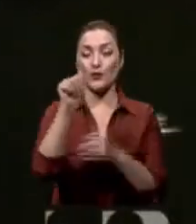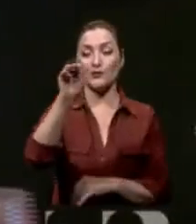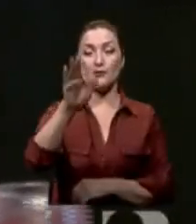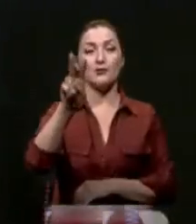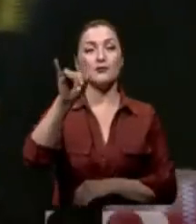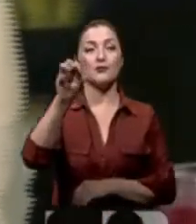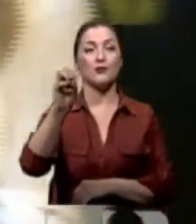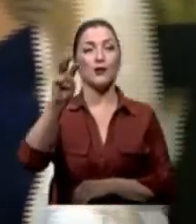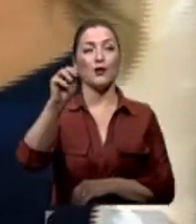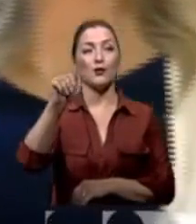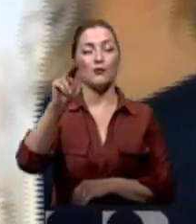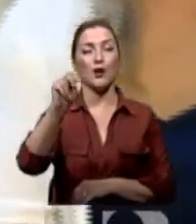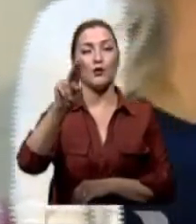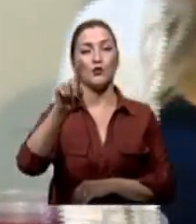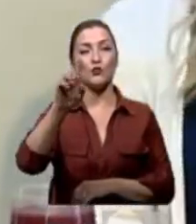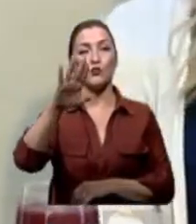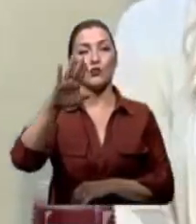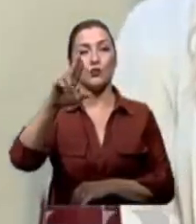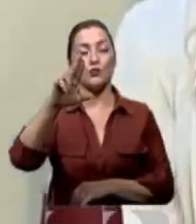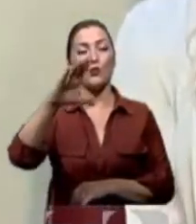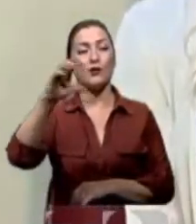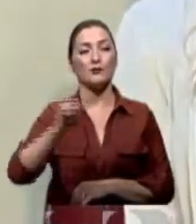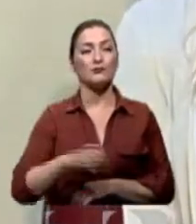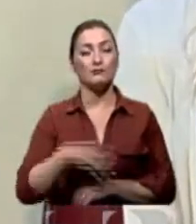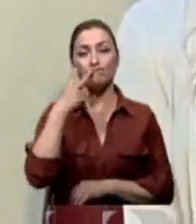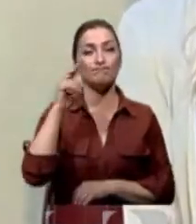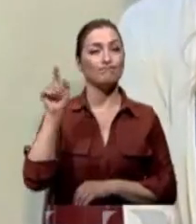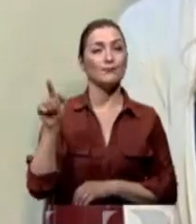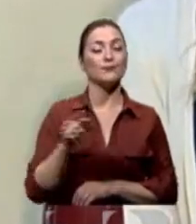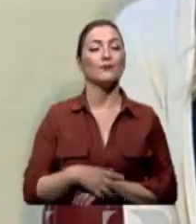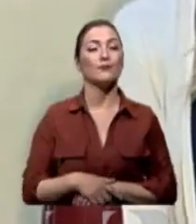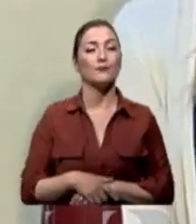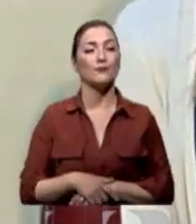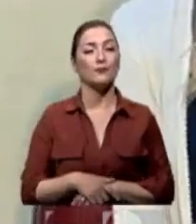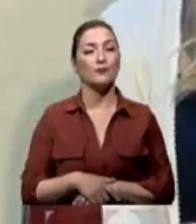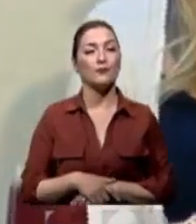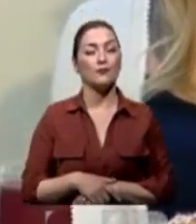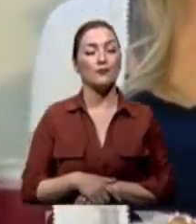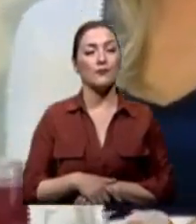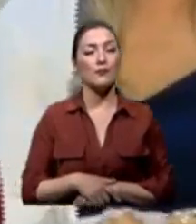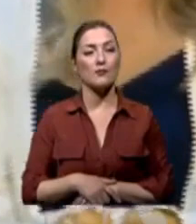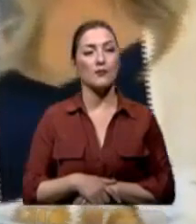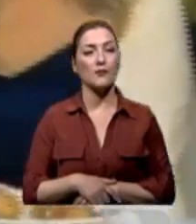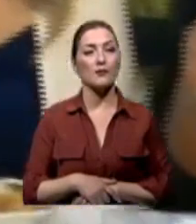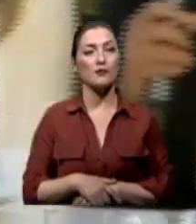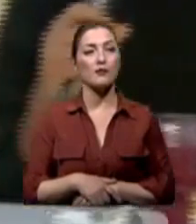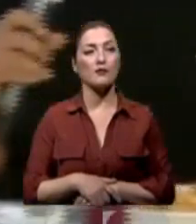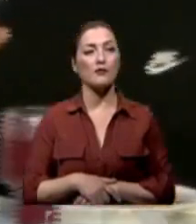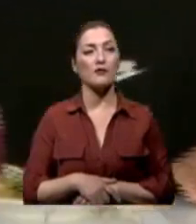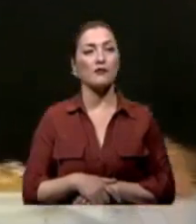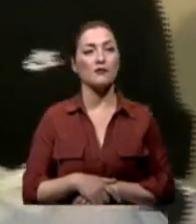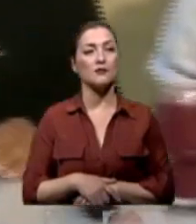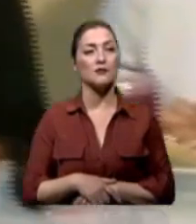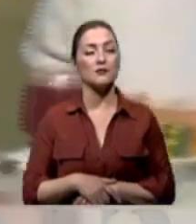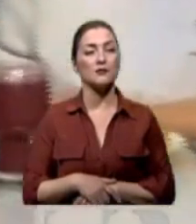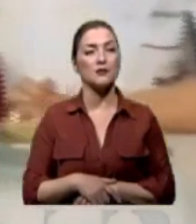y Manduca! Y ustedes ya lo ven en este momento en pantalla. Vamos ahora sí, mi querido David, cuéntanos tú qué tal esos